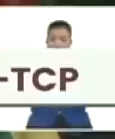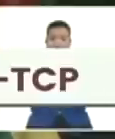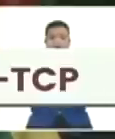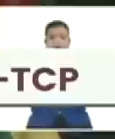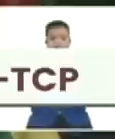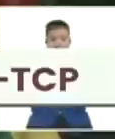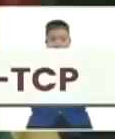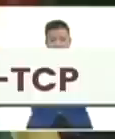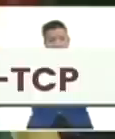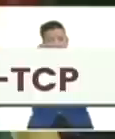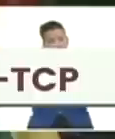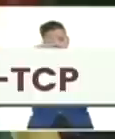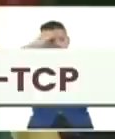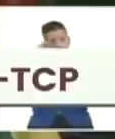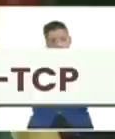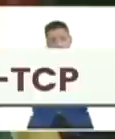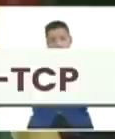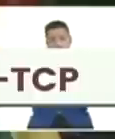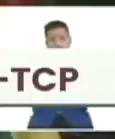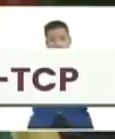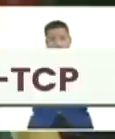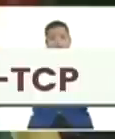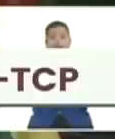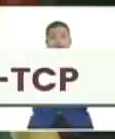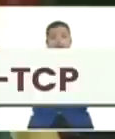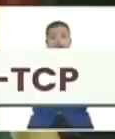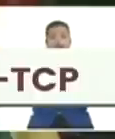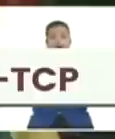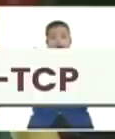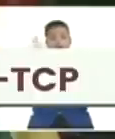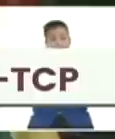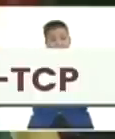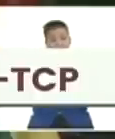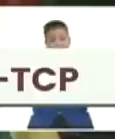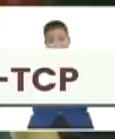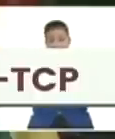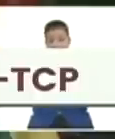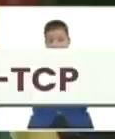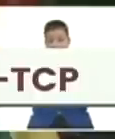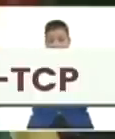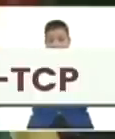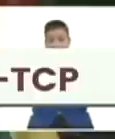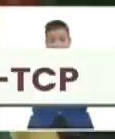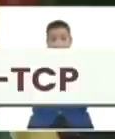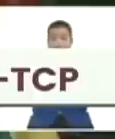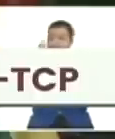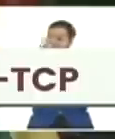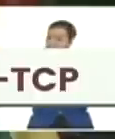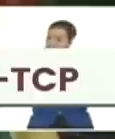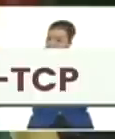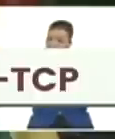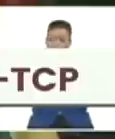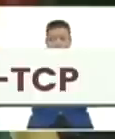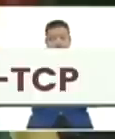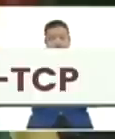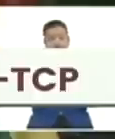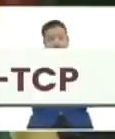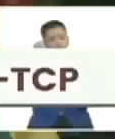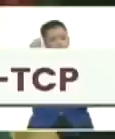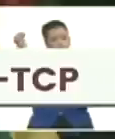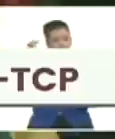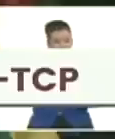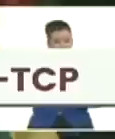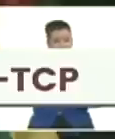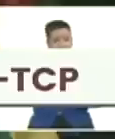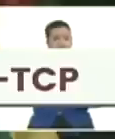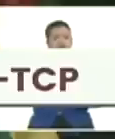ciudad, cuando se declaró a la América Latina y al Caribe como un territorio de paz. Y estoy seguro que no habrá